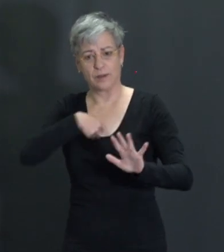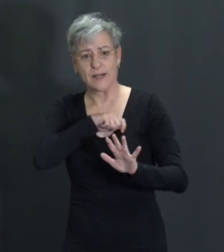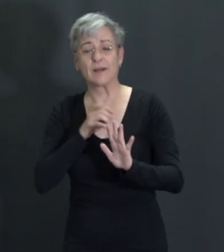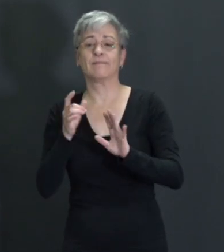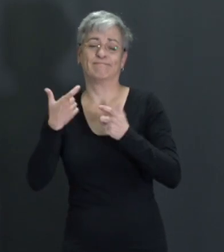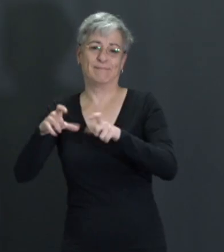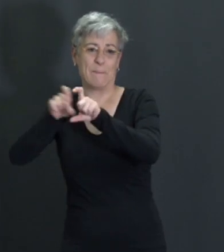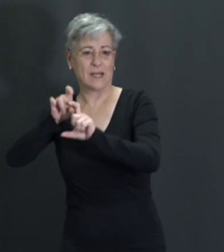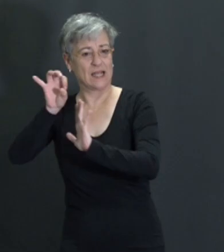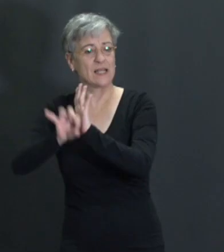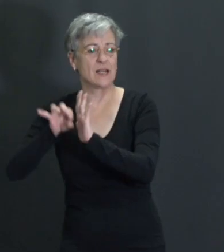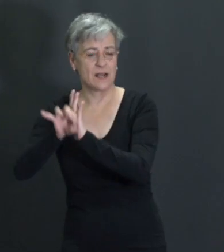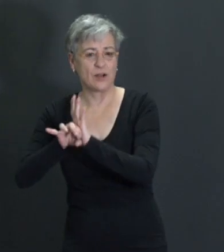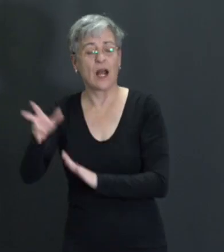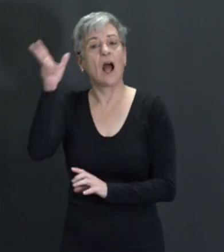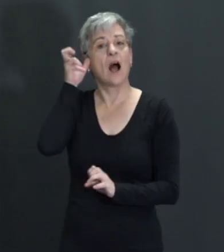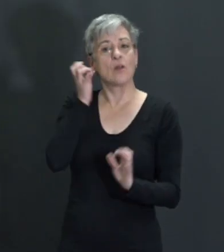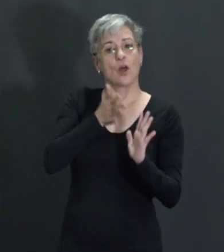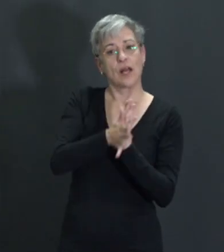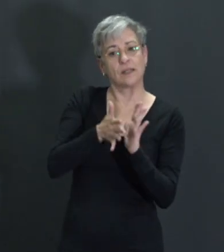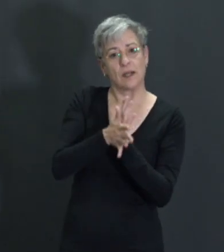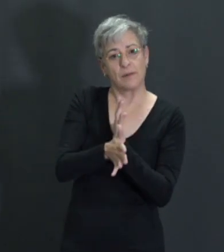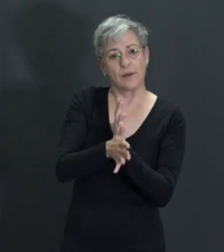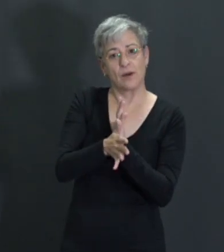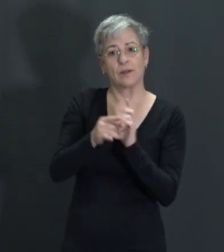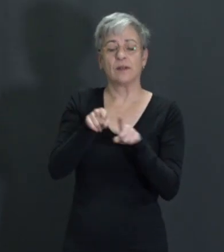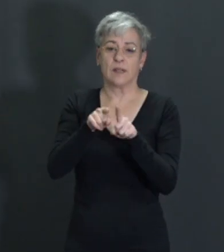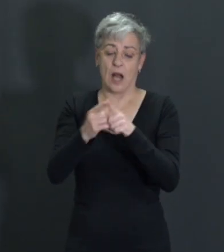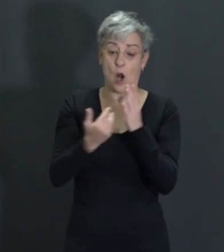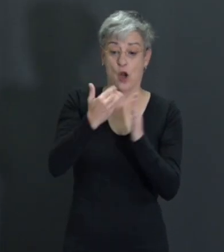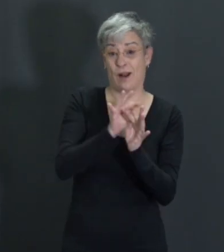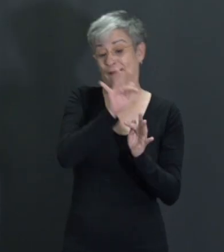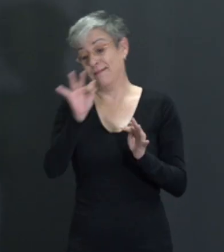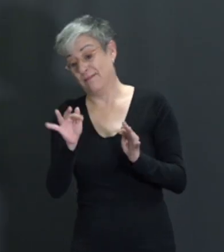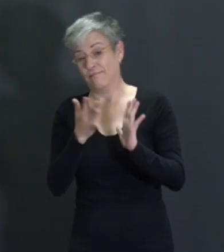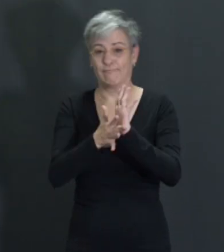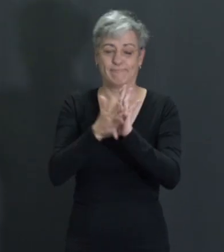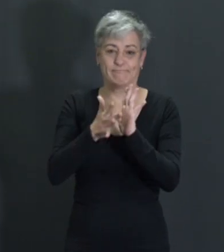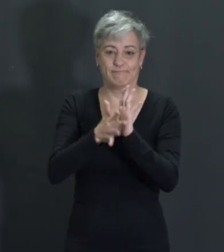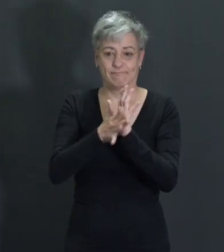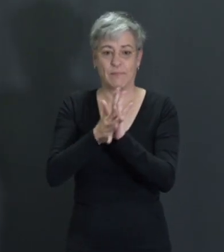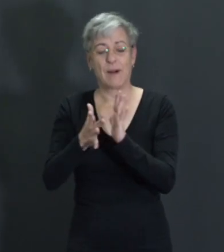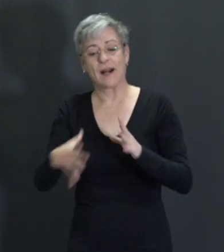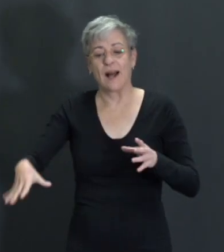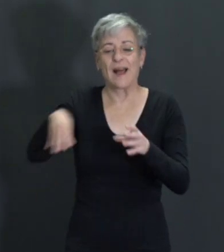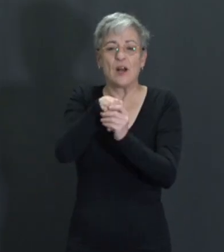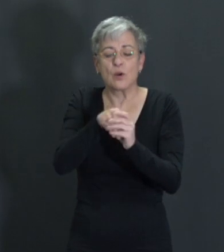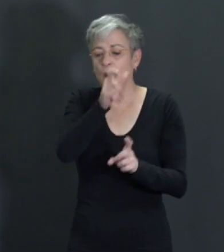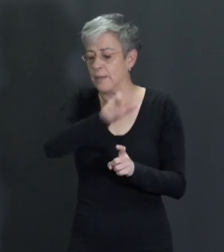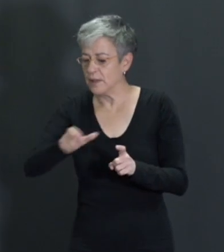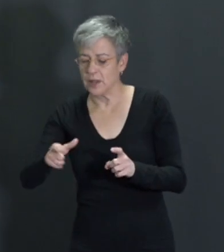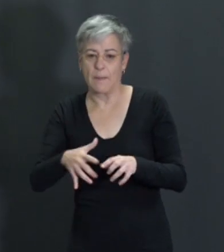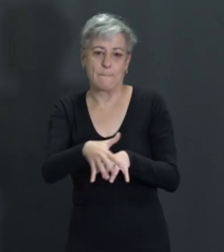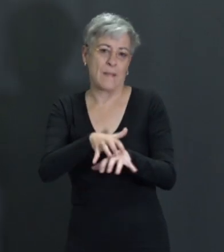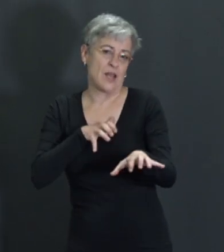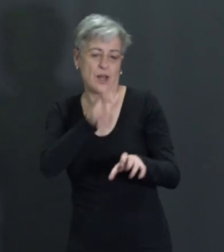de Signar y audiodescripción que realizaremos a lo largo de la jornada, el equipo con la intención siempre de incluir de manera adecuada al mayor número